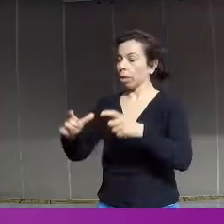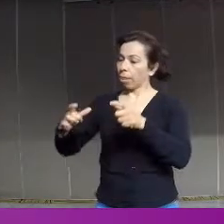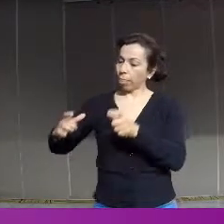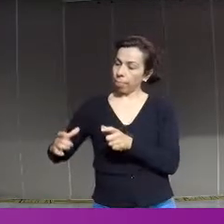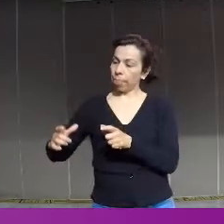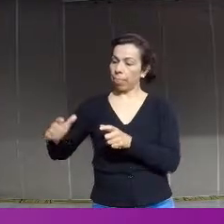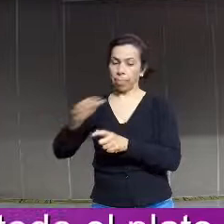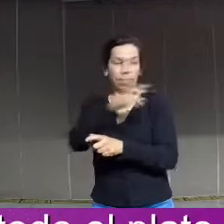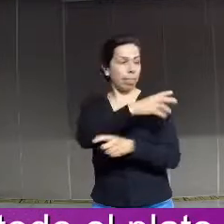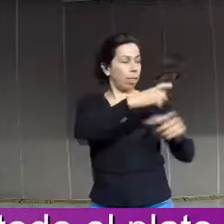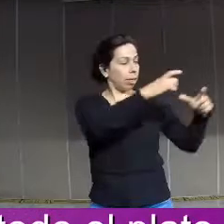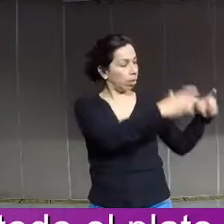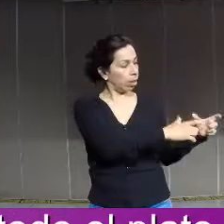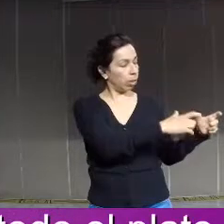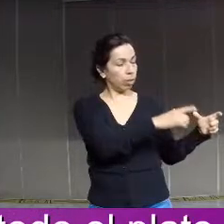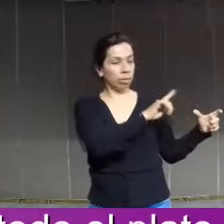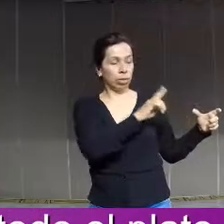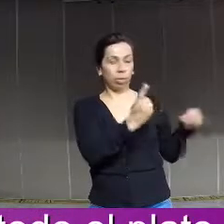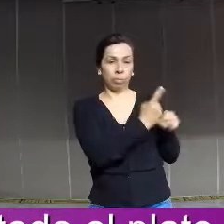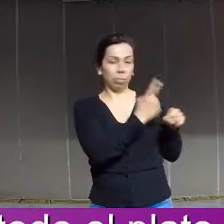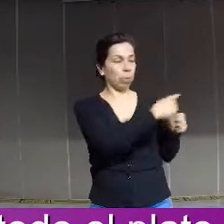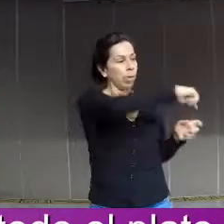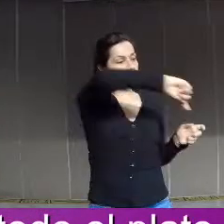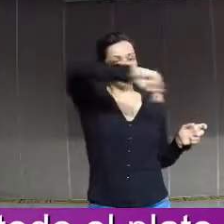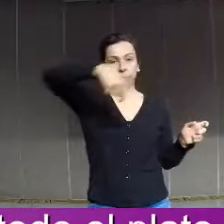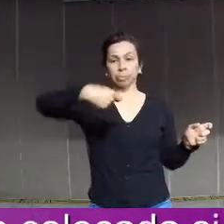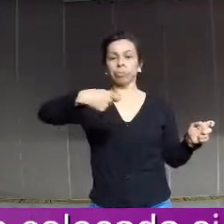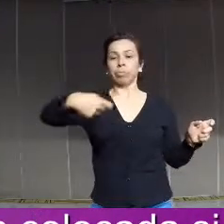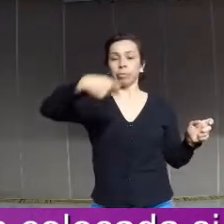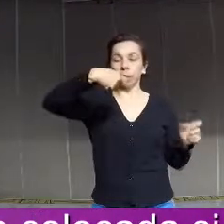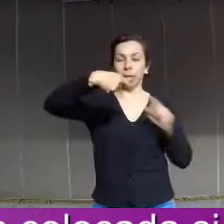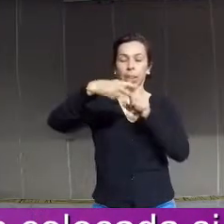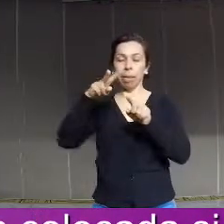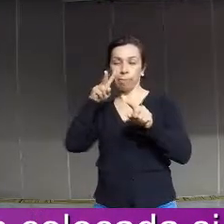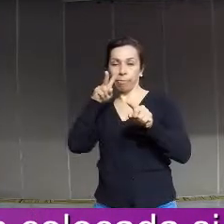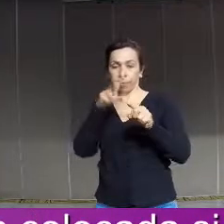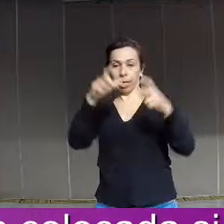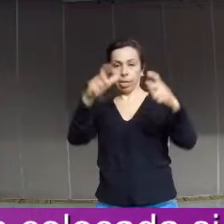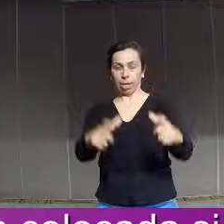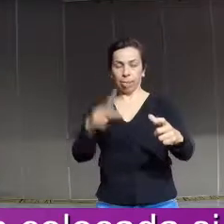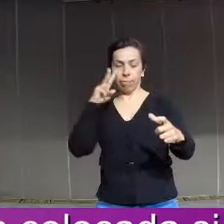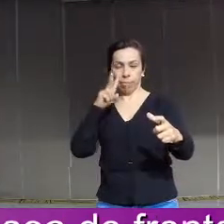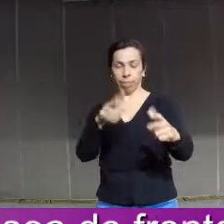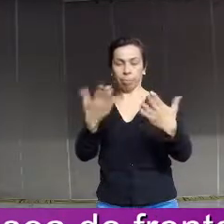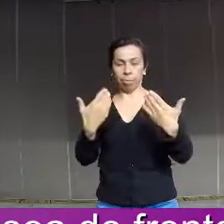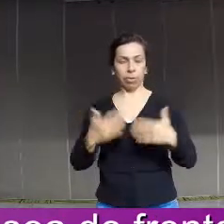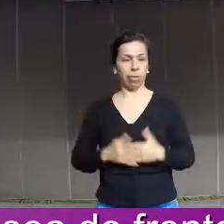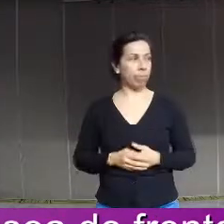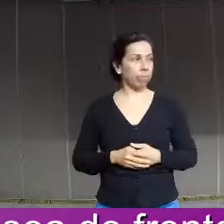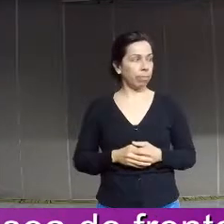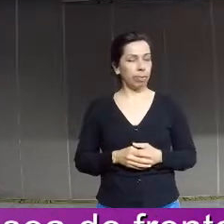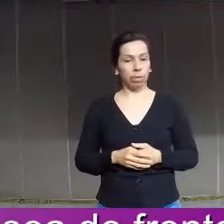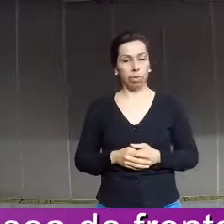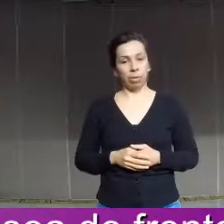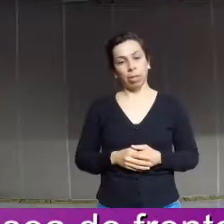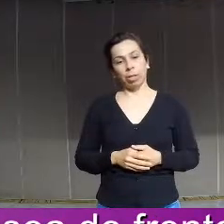sea de frente, siempre que la cuchara se presente de frente al paciente, que la pueda ver, que pueda ver el plato, que pueda ver la cuchara.